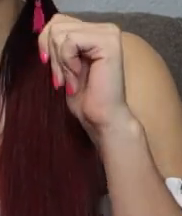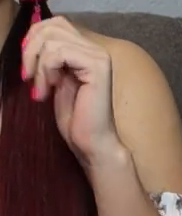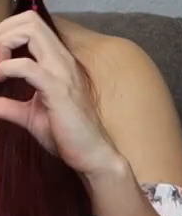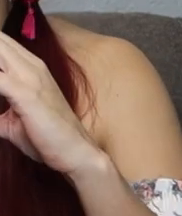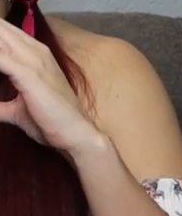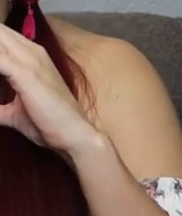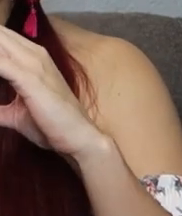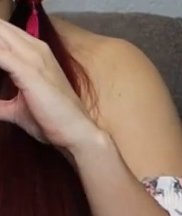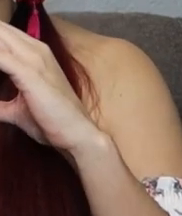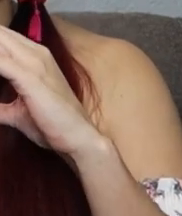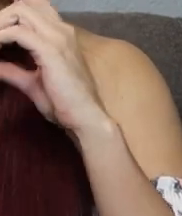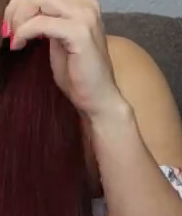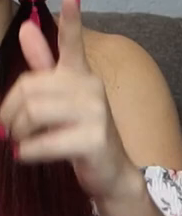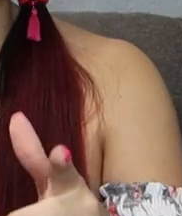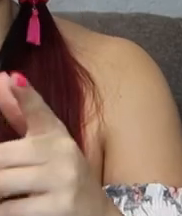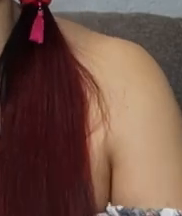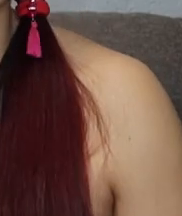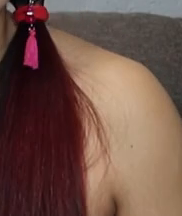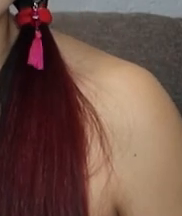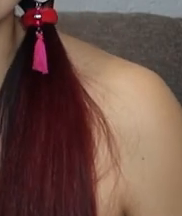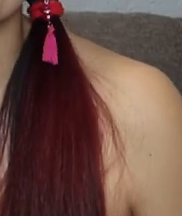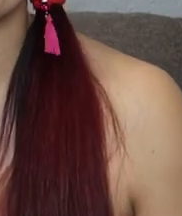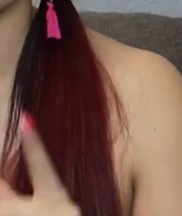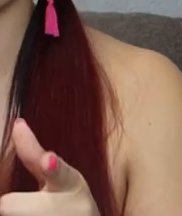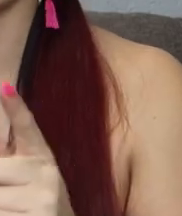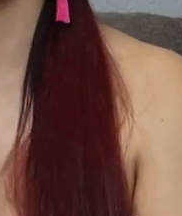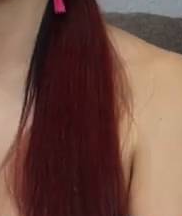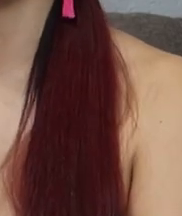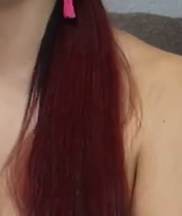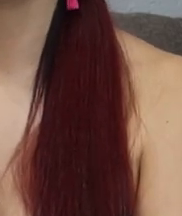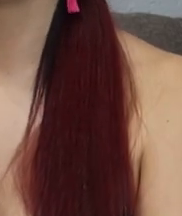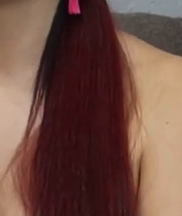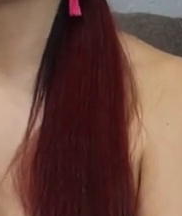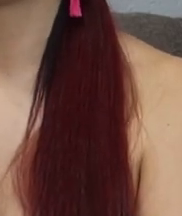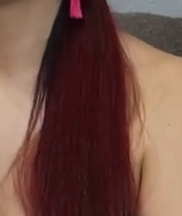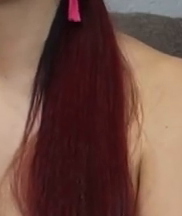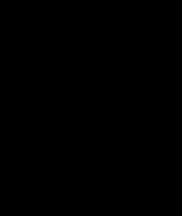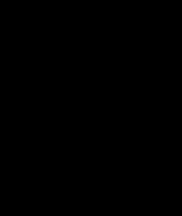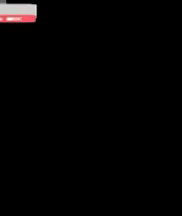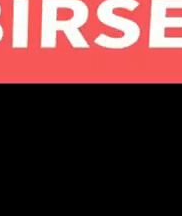favorita, mi corazón es mexicano, mi sangre colombiana. Nos vemos en un próximo video. Chao.